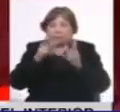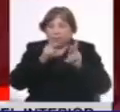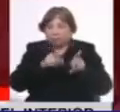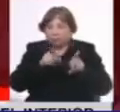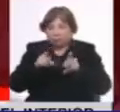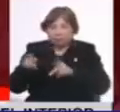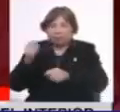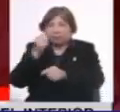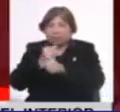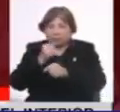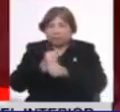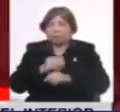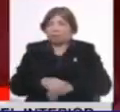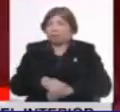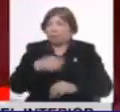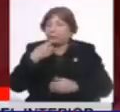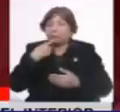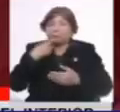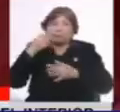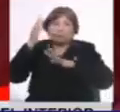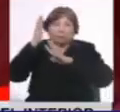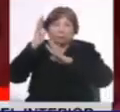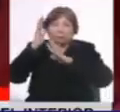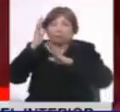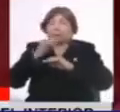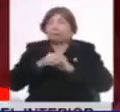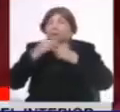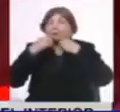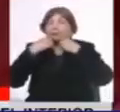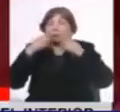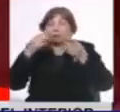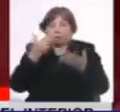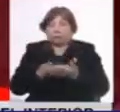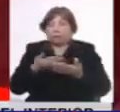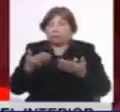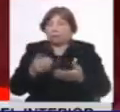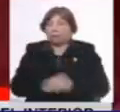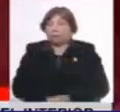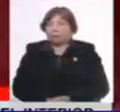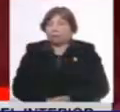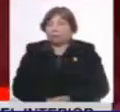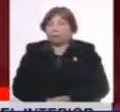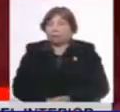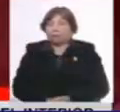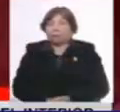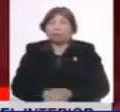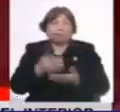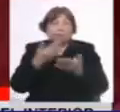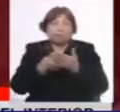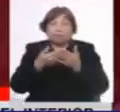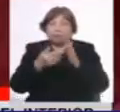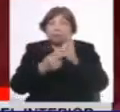trabajo. Y en la conferencia pública, que ahí está, ¿no?,